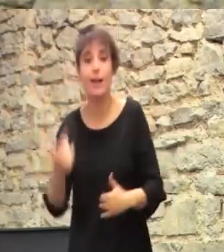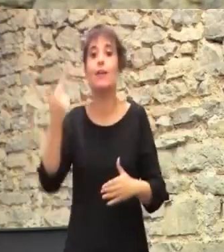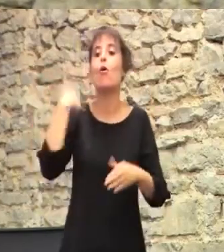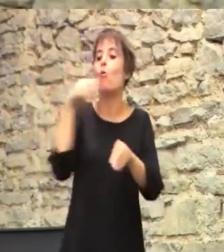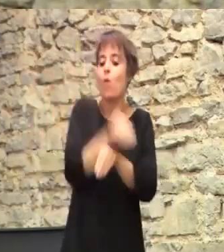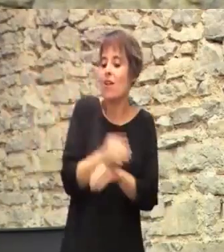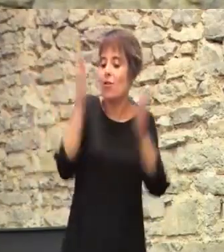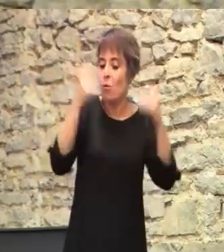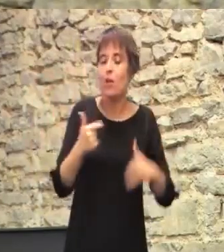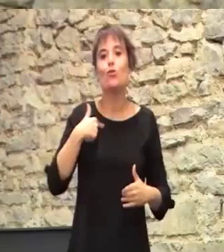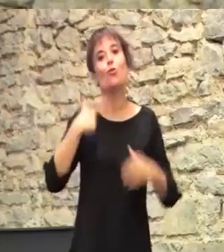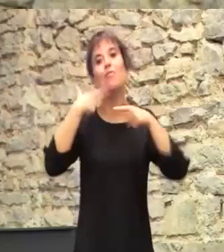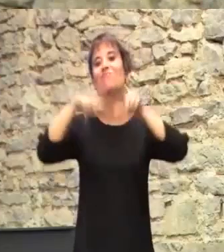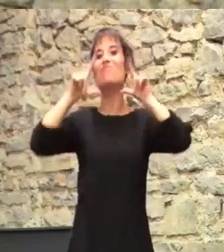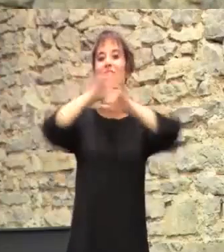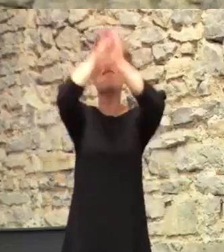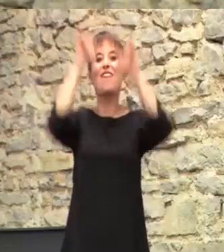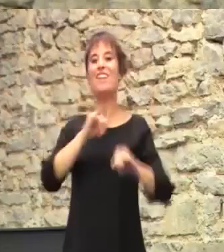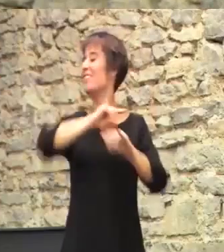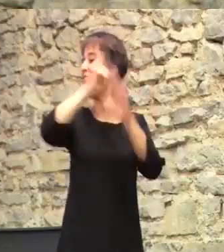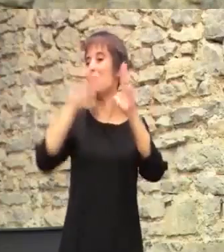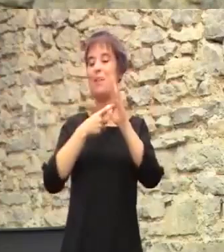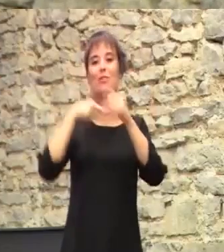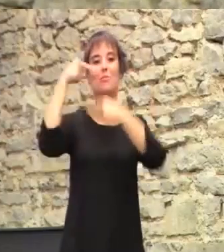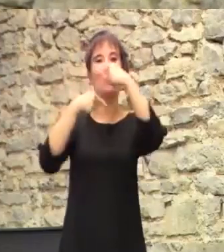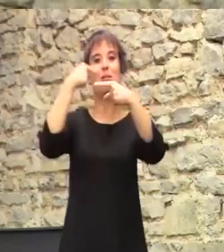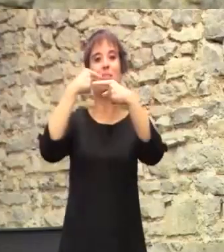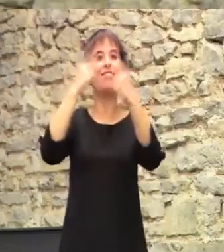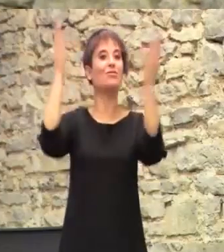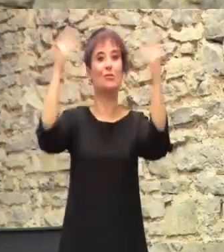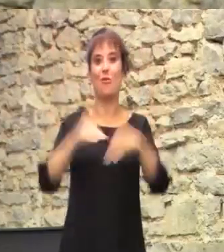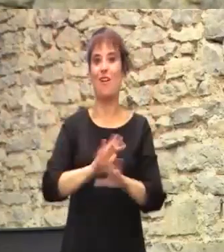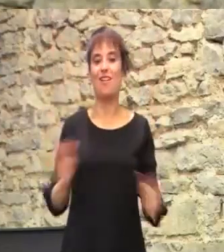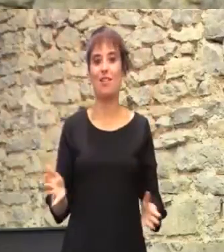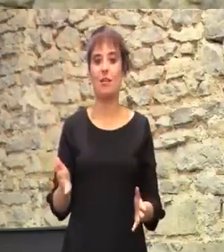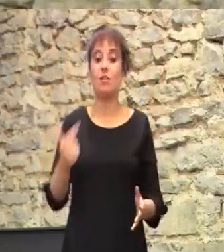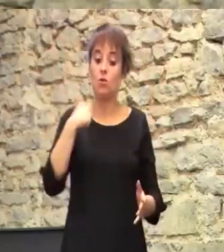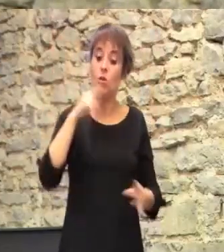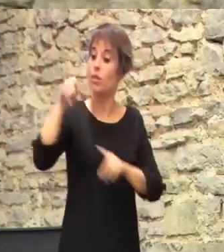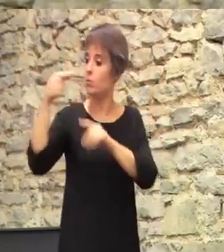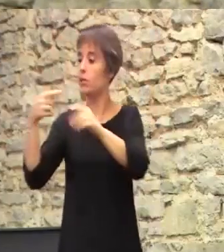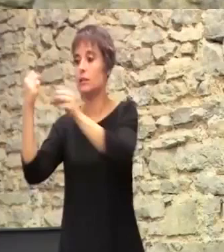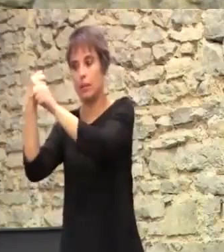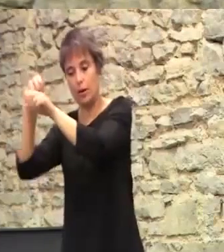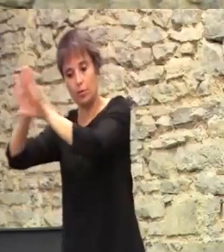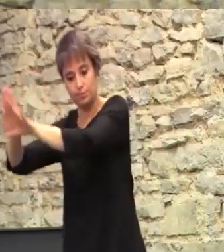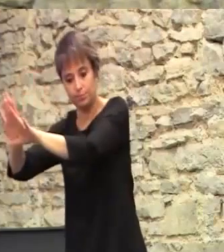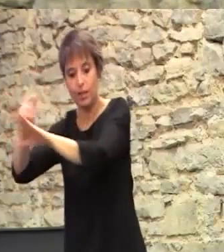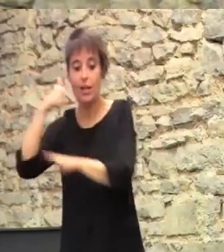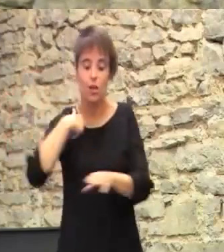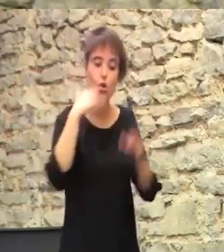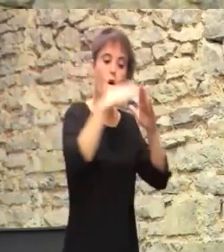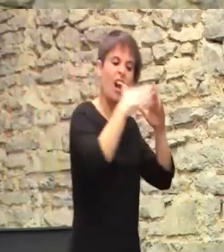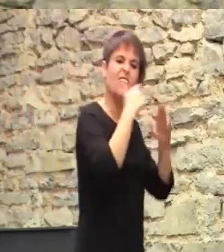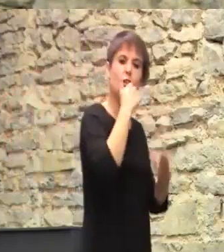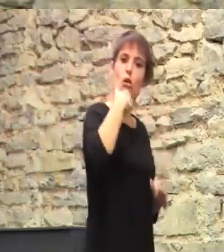problema familiar voy a casa en mi otro ámbito y tengo que negar que me interesa desarrollarme profesionalmente